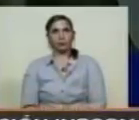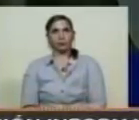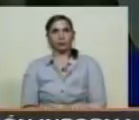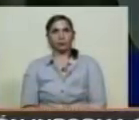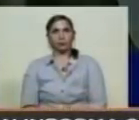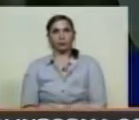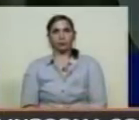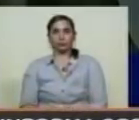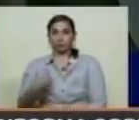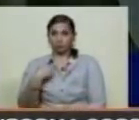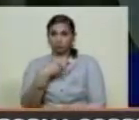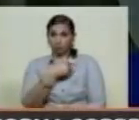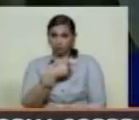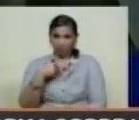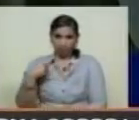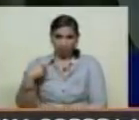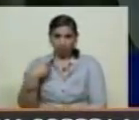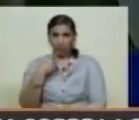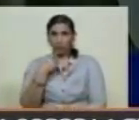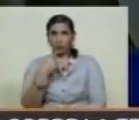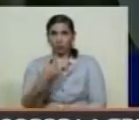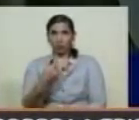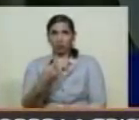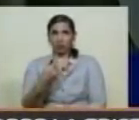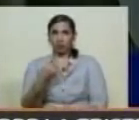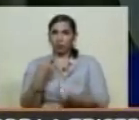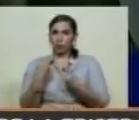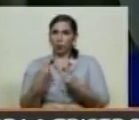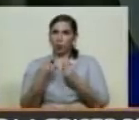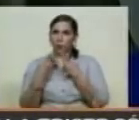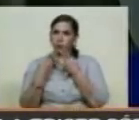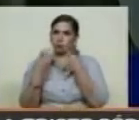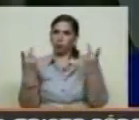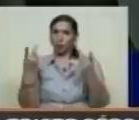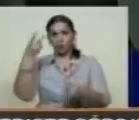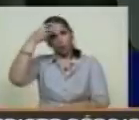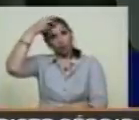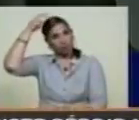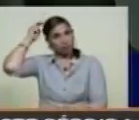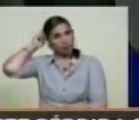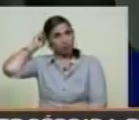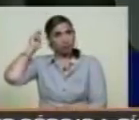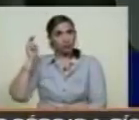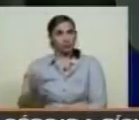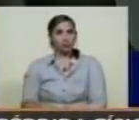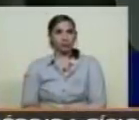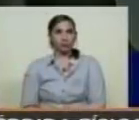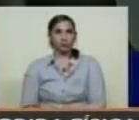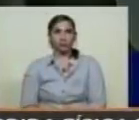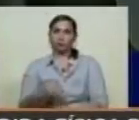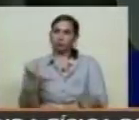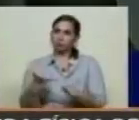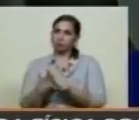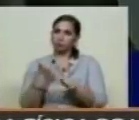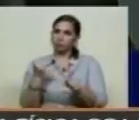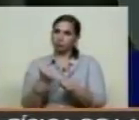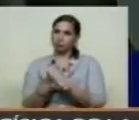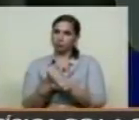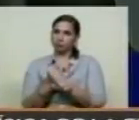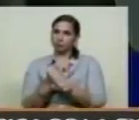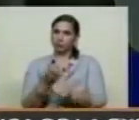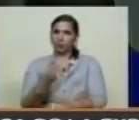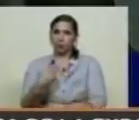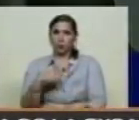quiero decir, tal como anunciar el señor Canciller, que el trabajo de nuestra oficina país, pero de